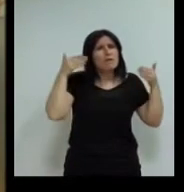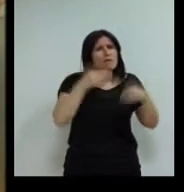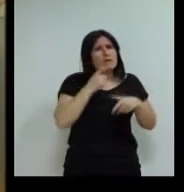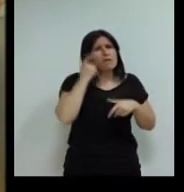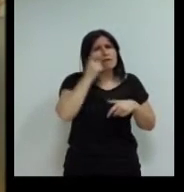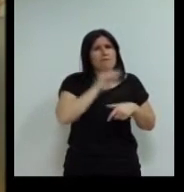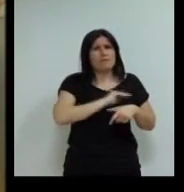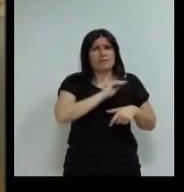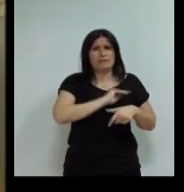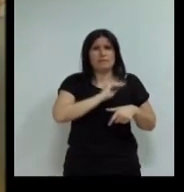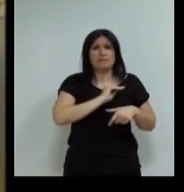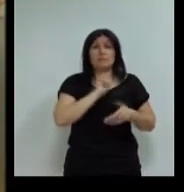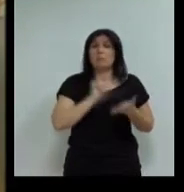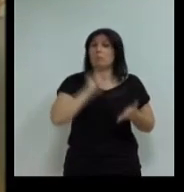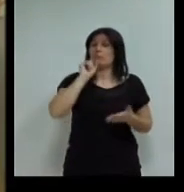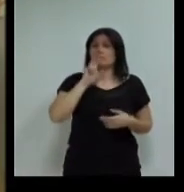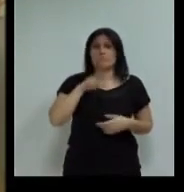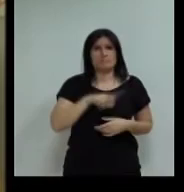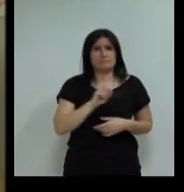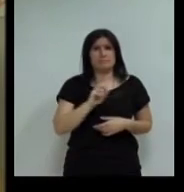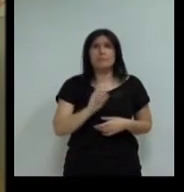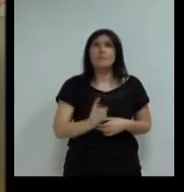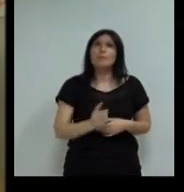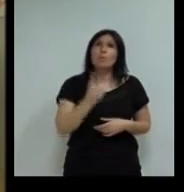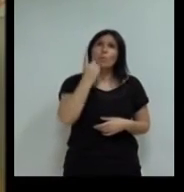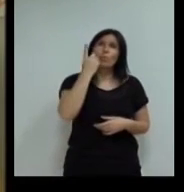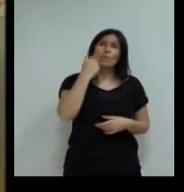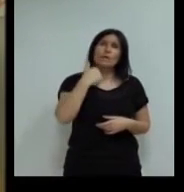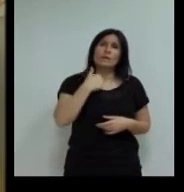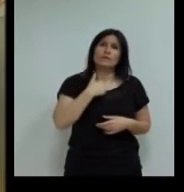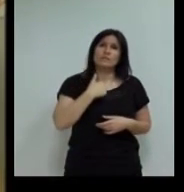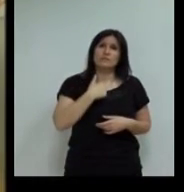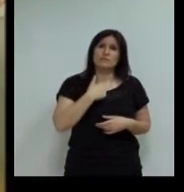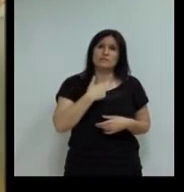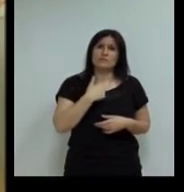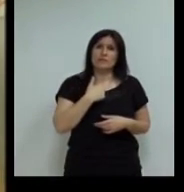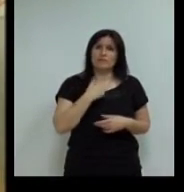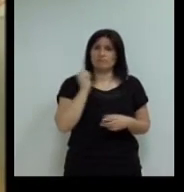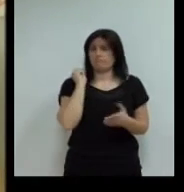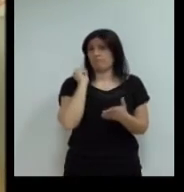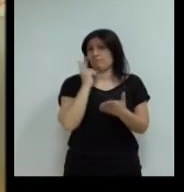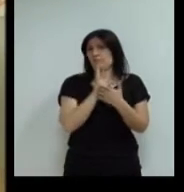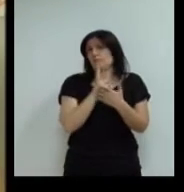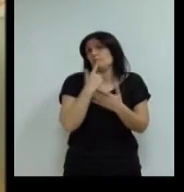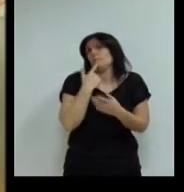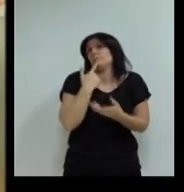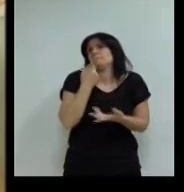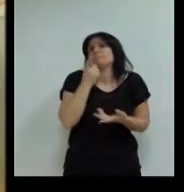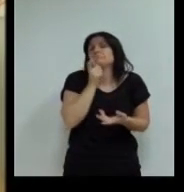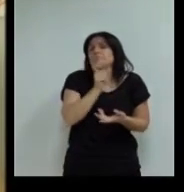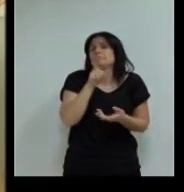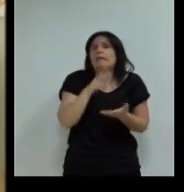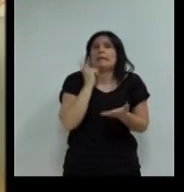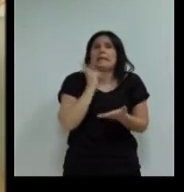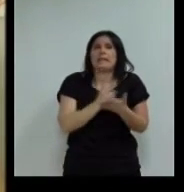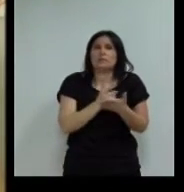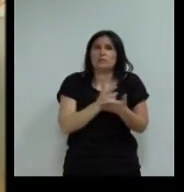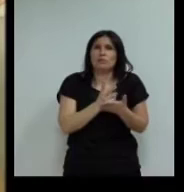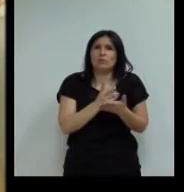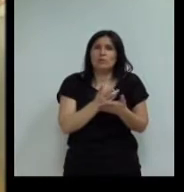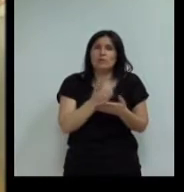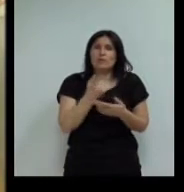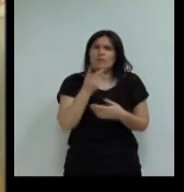decirlo. Pero bueno, nosotros una de nuestros retos, por así decirlo, porque